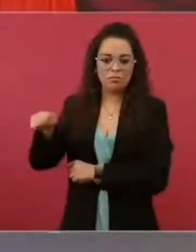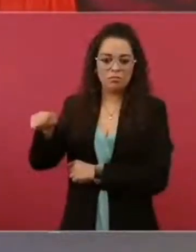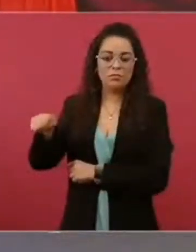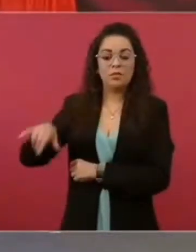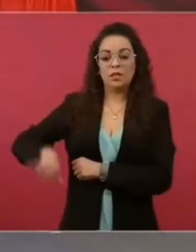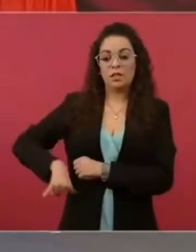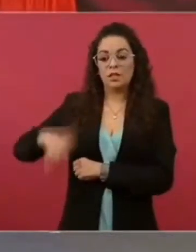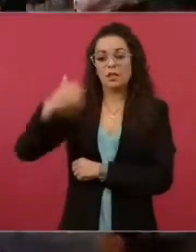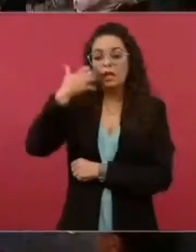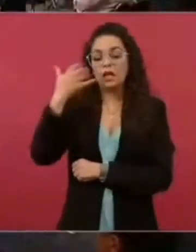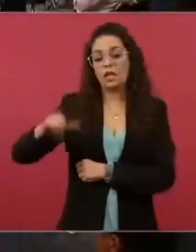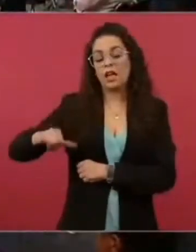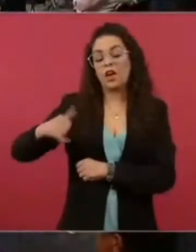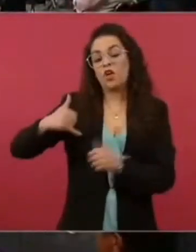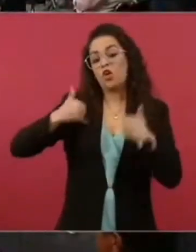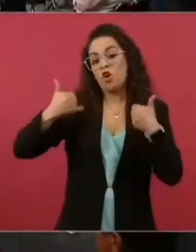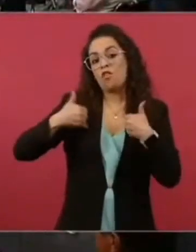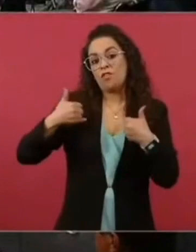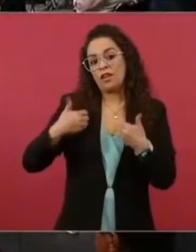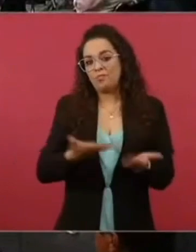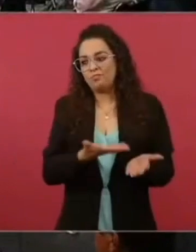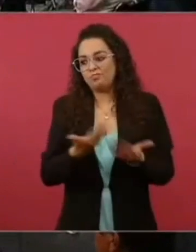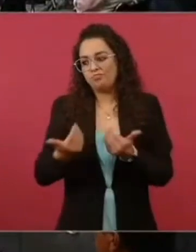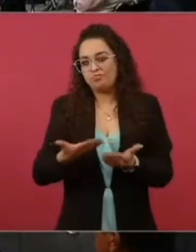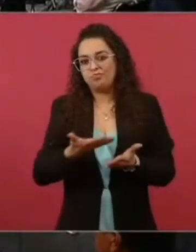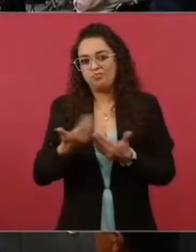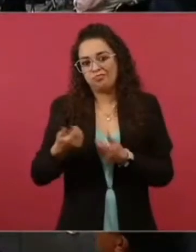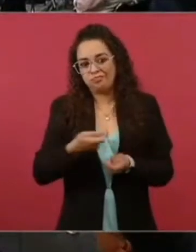jóvenes, que no los enganchen,